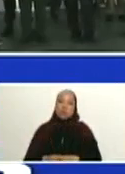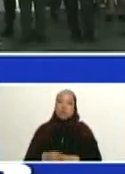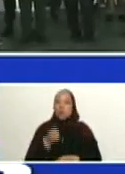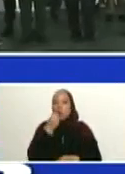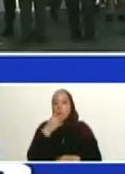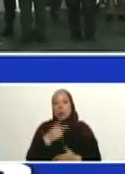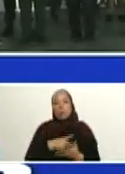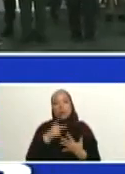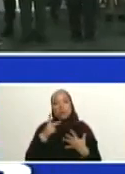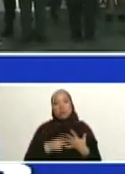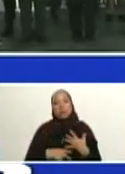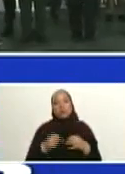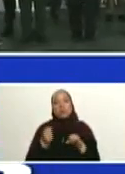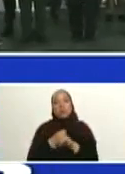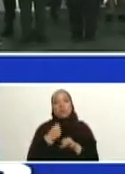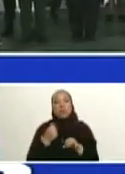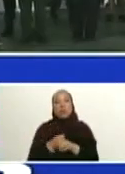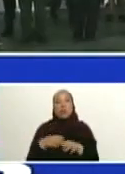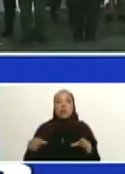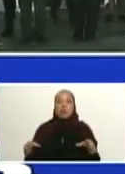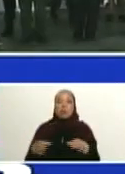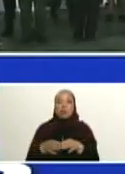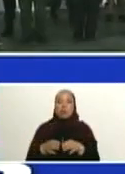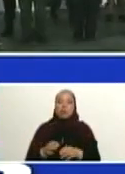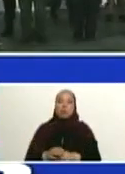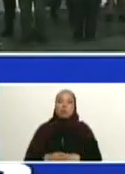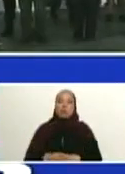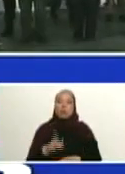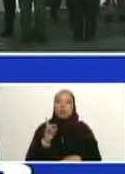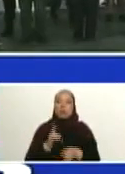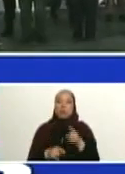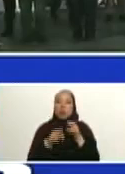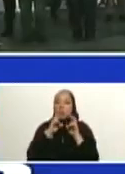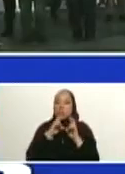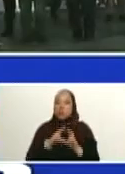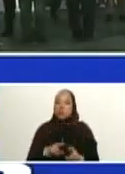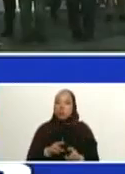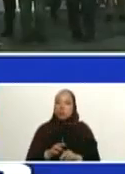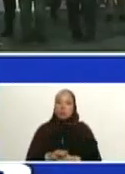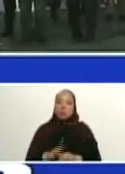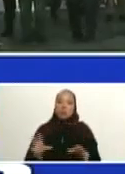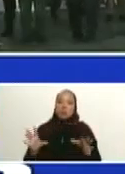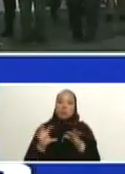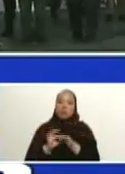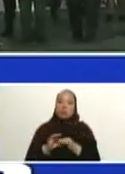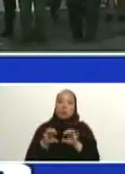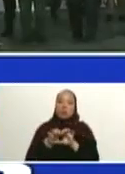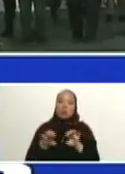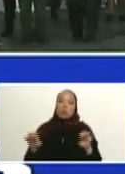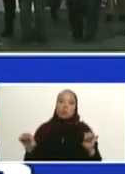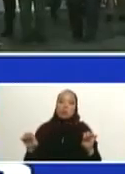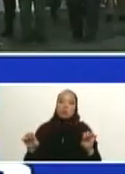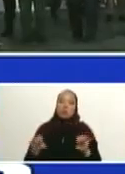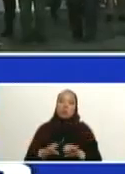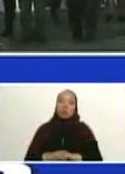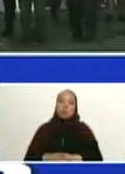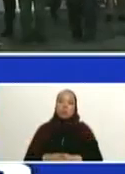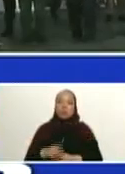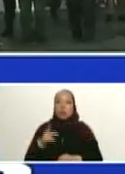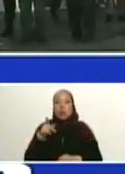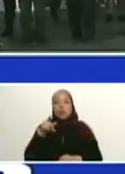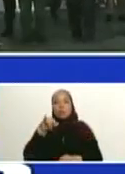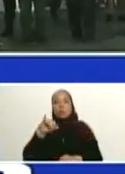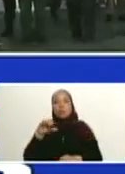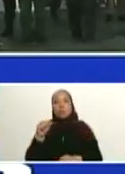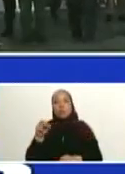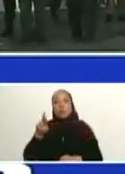planificación y trabajo en equipo, ahí tenemos los resultados en la unidad educativa PIAR de